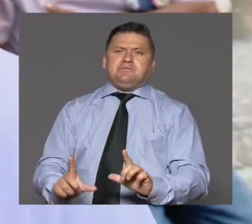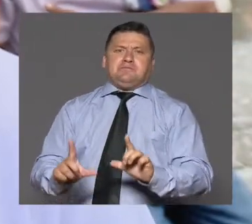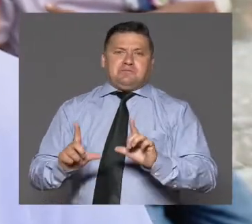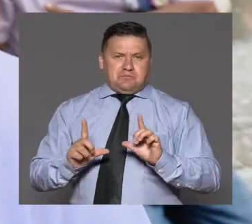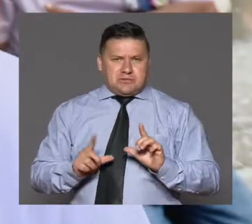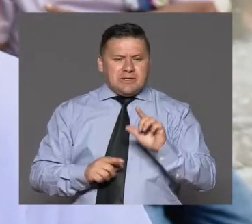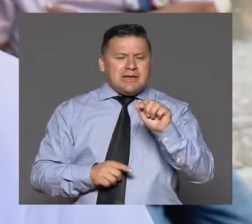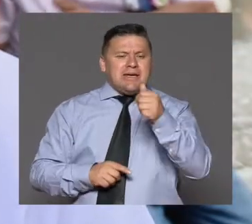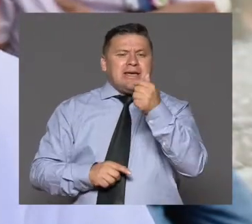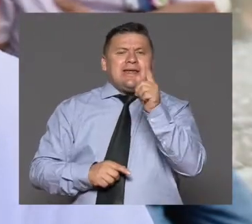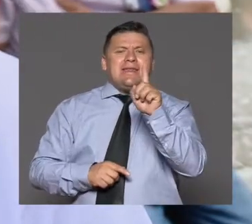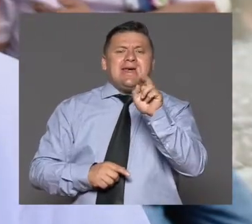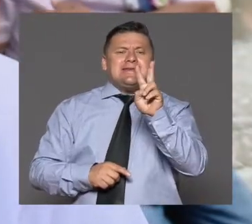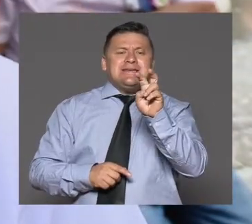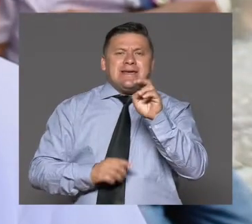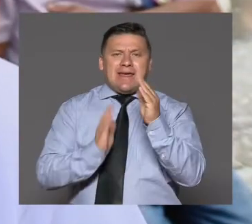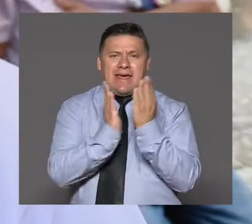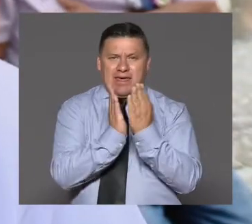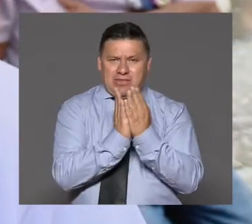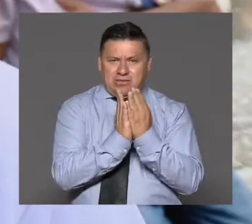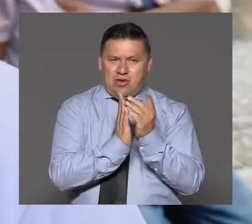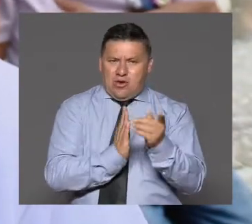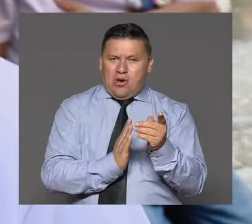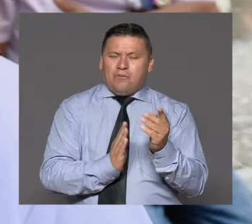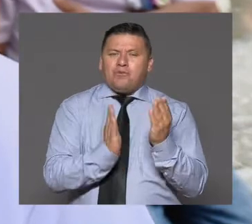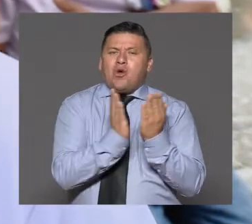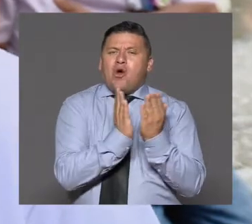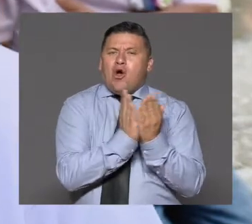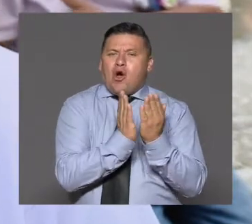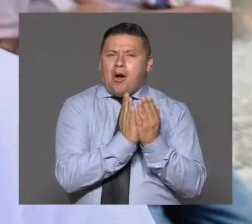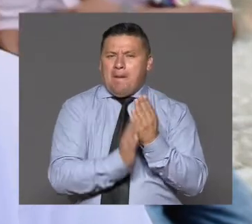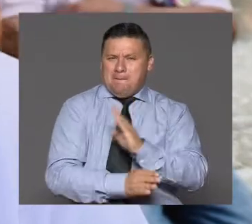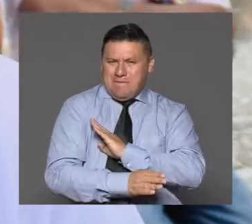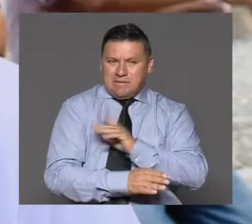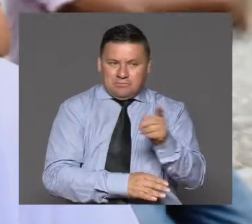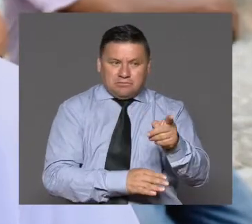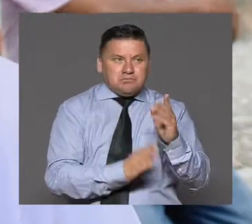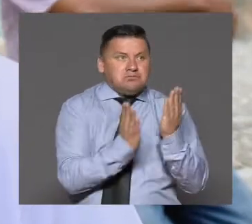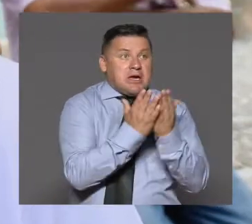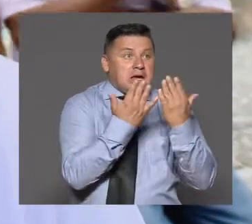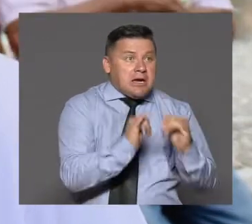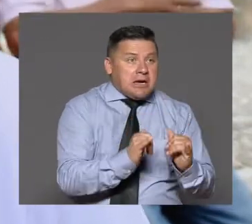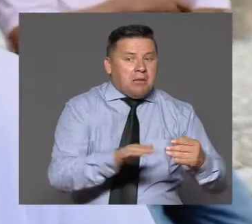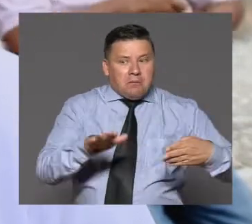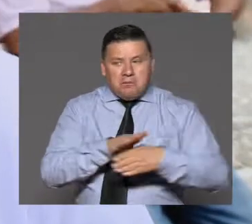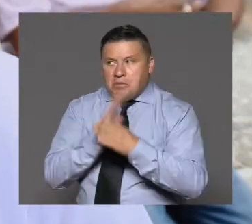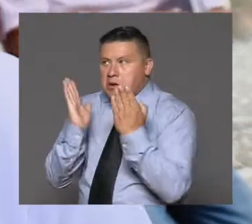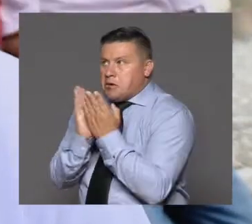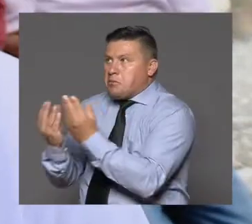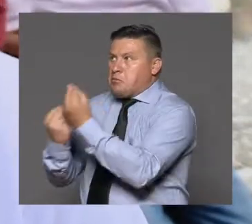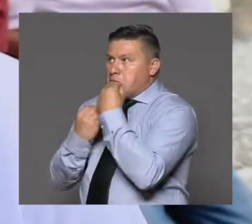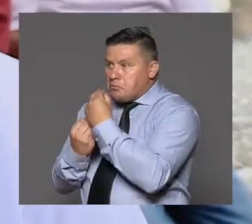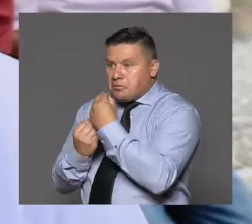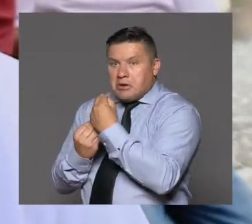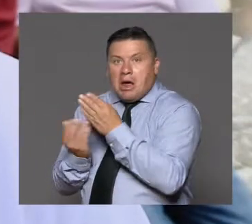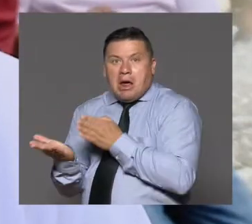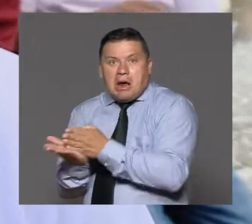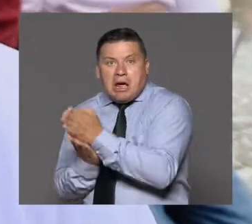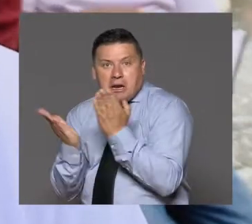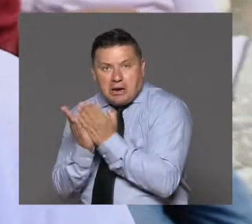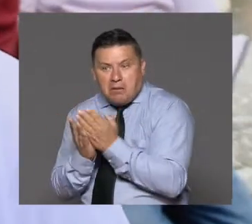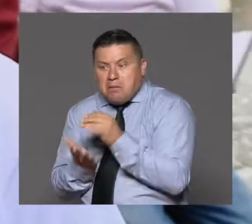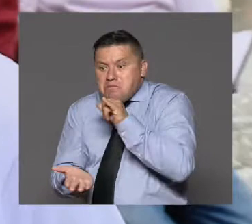las 17 instituciones educativas que tiene el municipio de Río Sucio de poder hacer una carrera en su propio